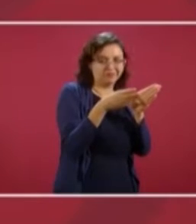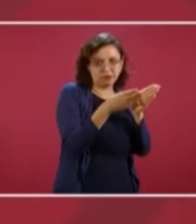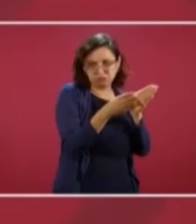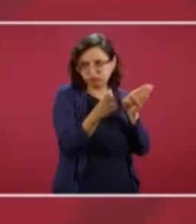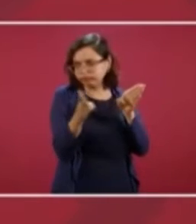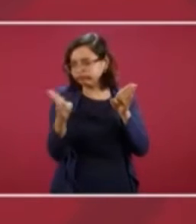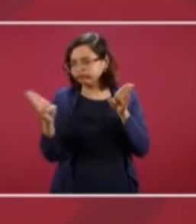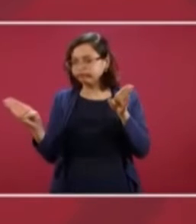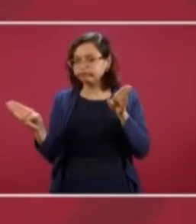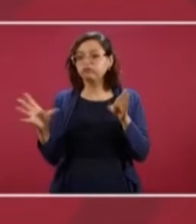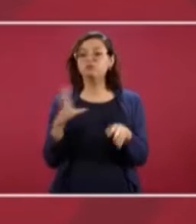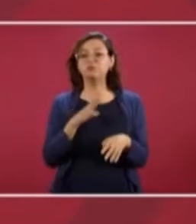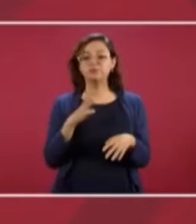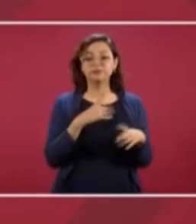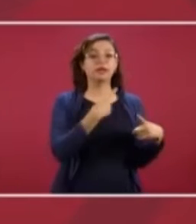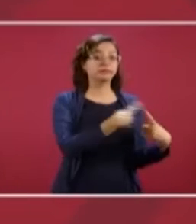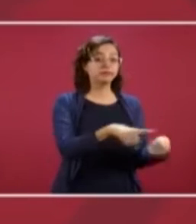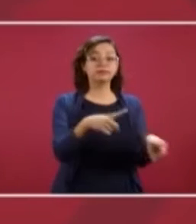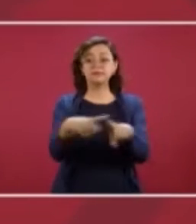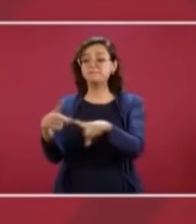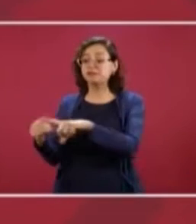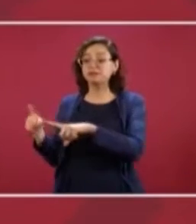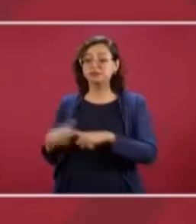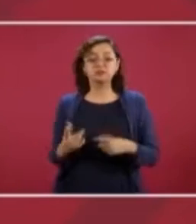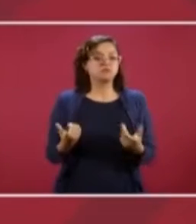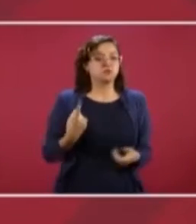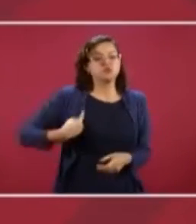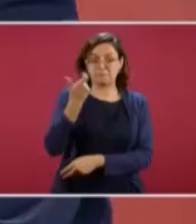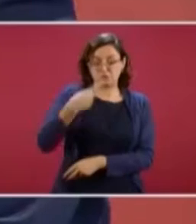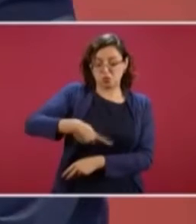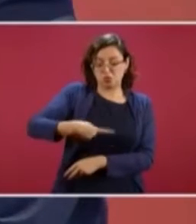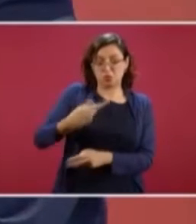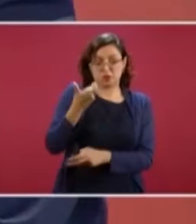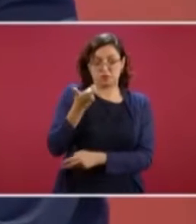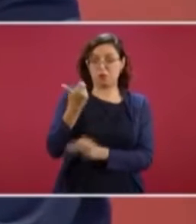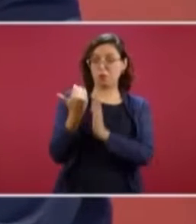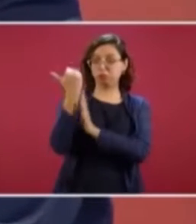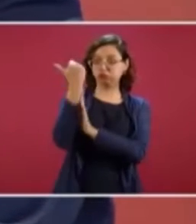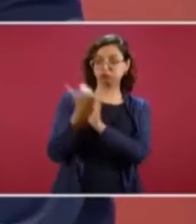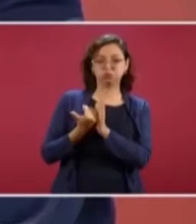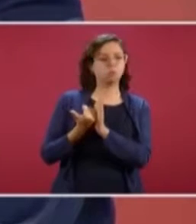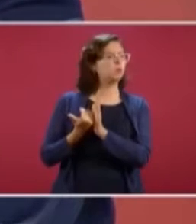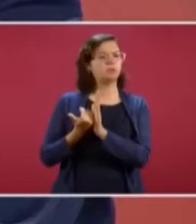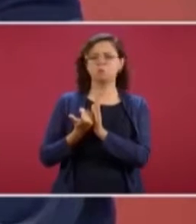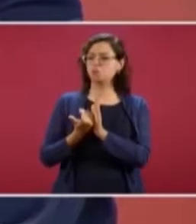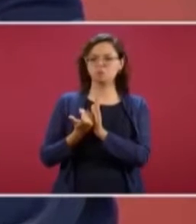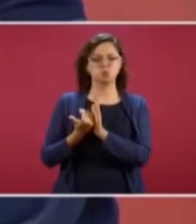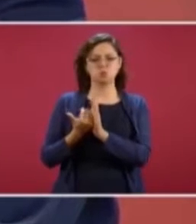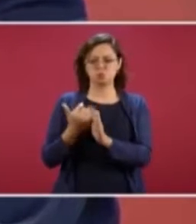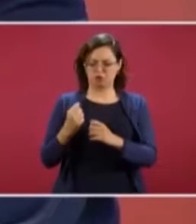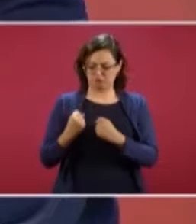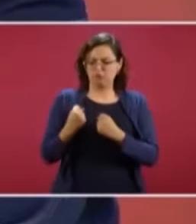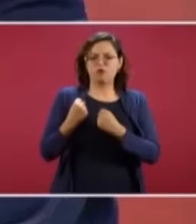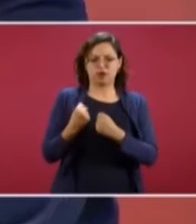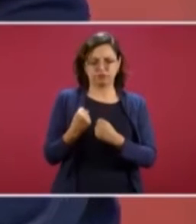por eso el presidente de méxico andrés manuel lópez obrador reaccionó el miércoles a las declaraciones del mandatario donald trump que